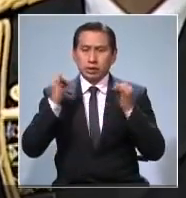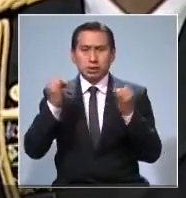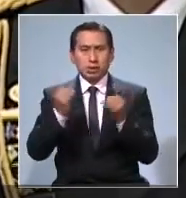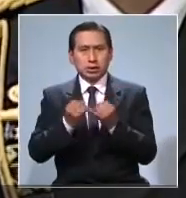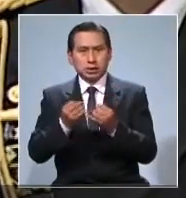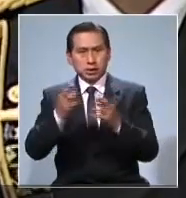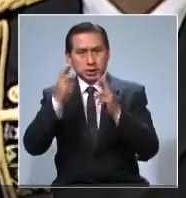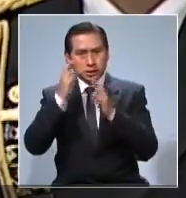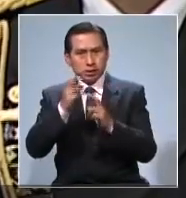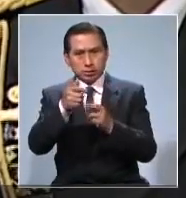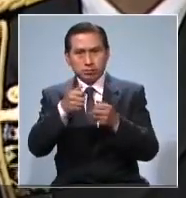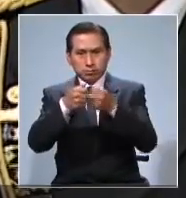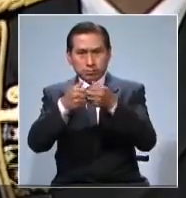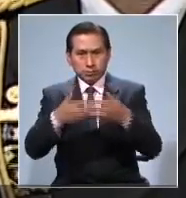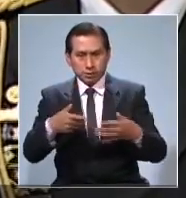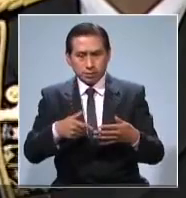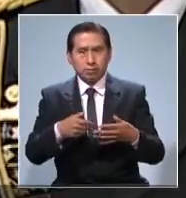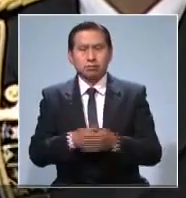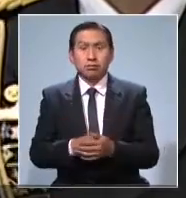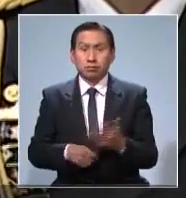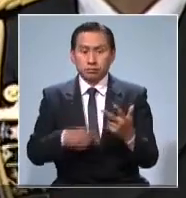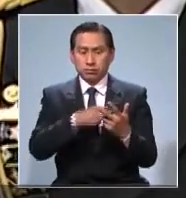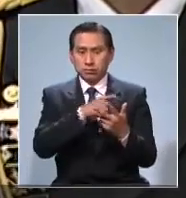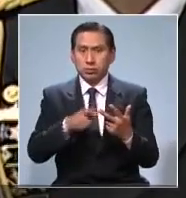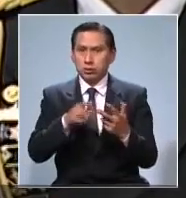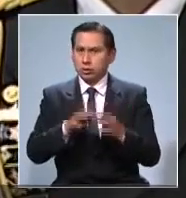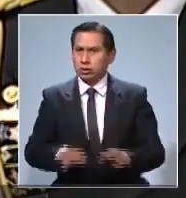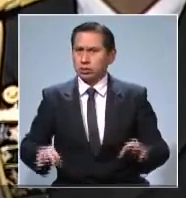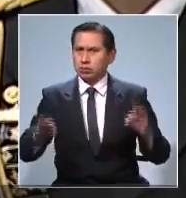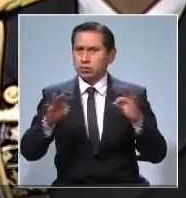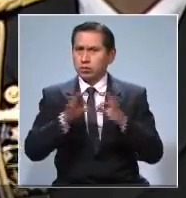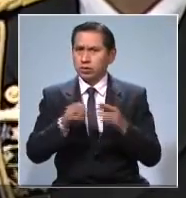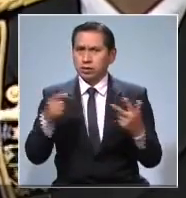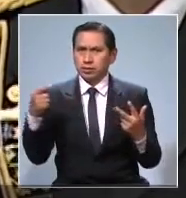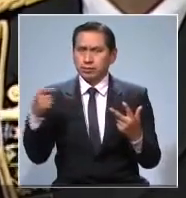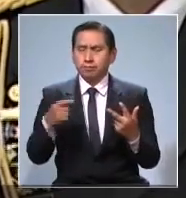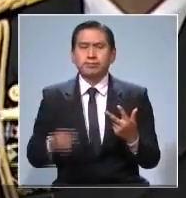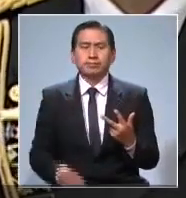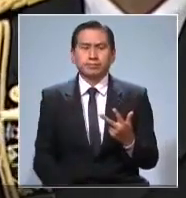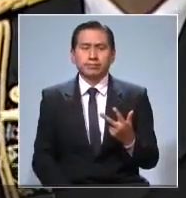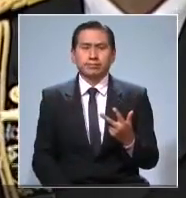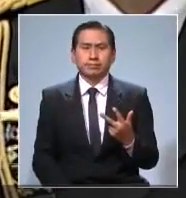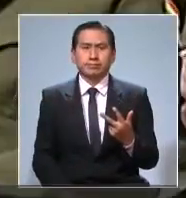reinstitucionalización bajo estos tres ejes esenciales: